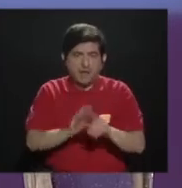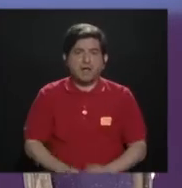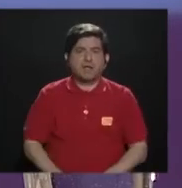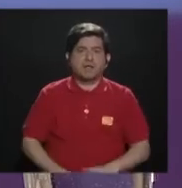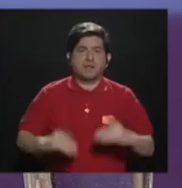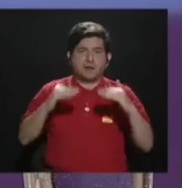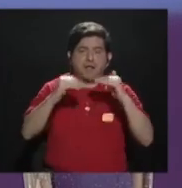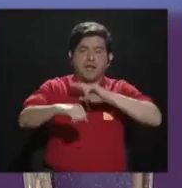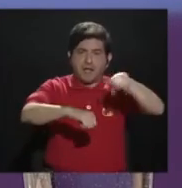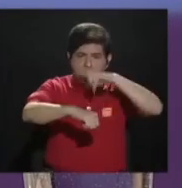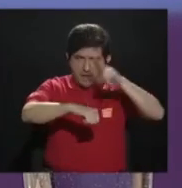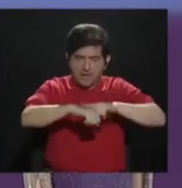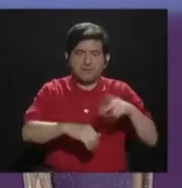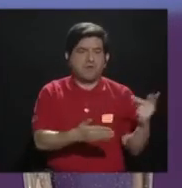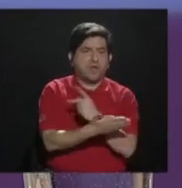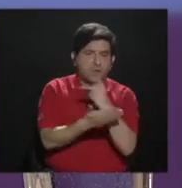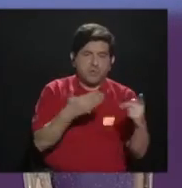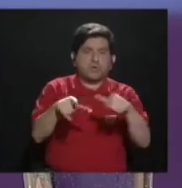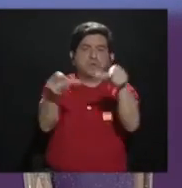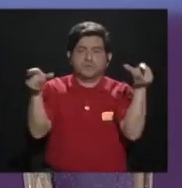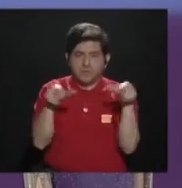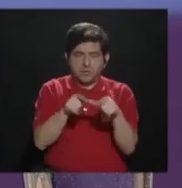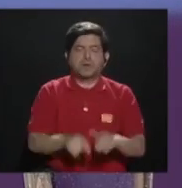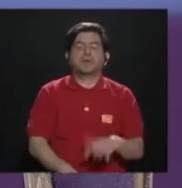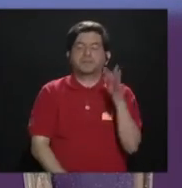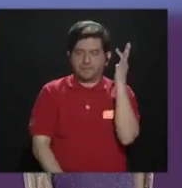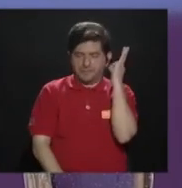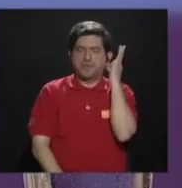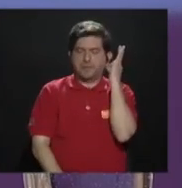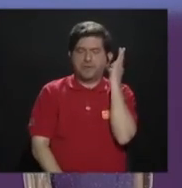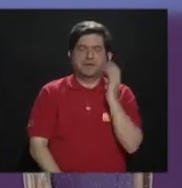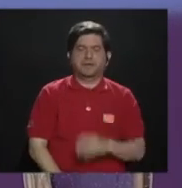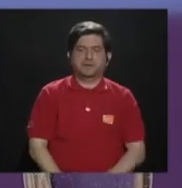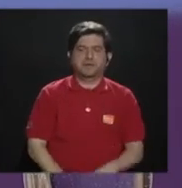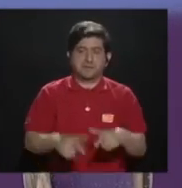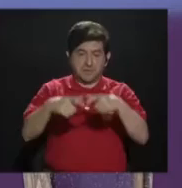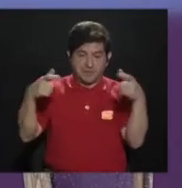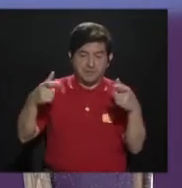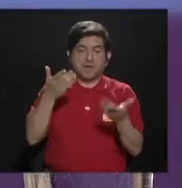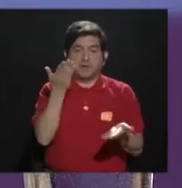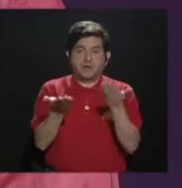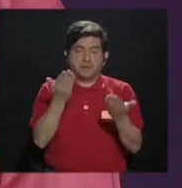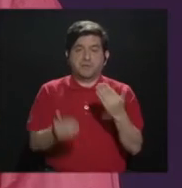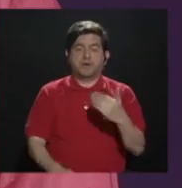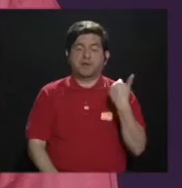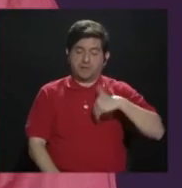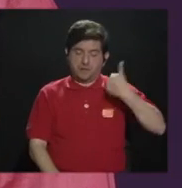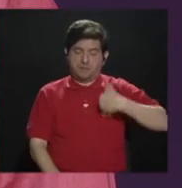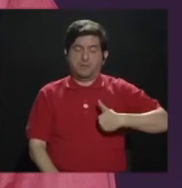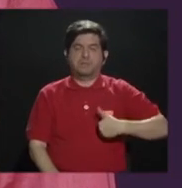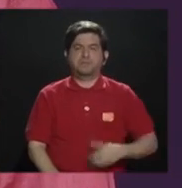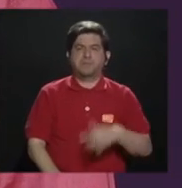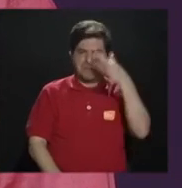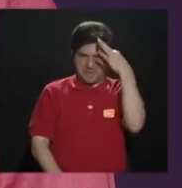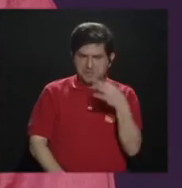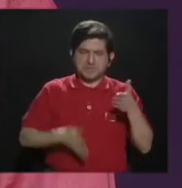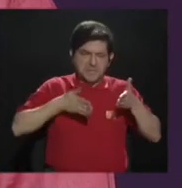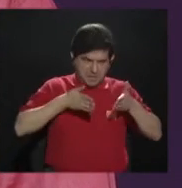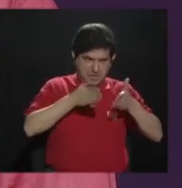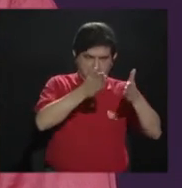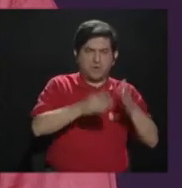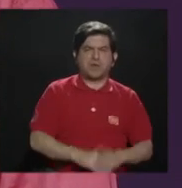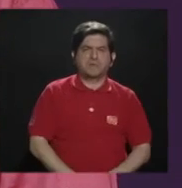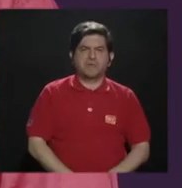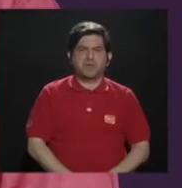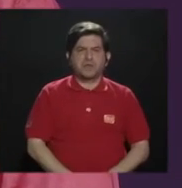nivel nacional, provincial y local, somos mujeres en mayor proporción que los hombres, así que creo que vamos hacia un camino de